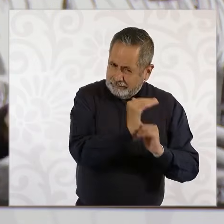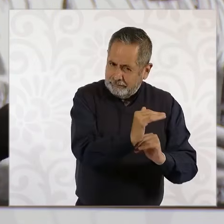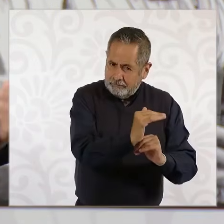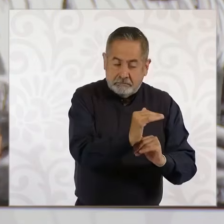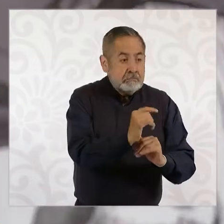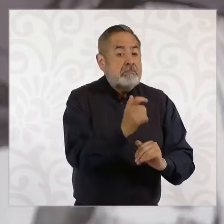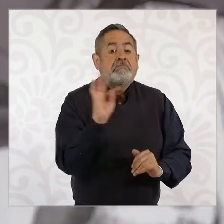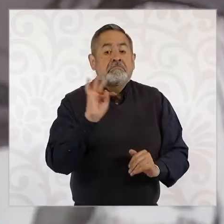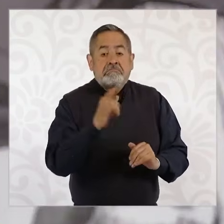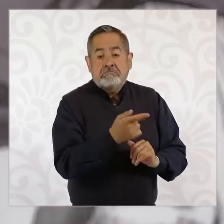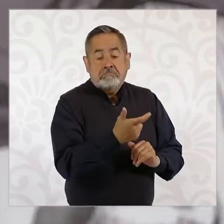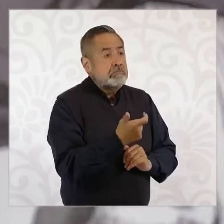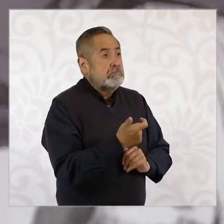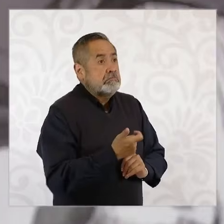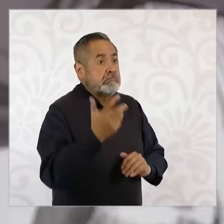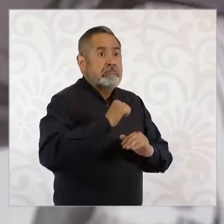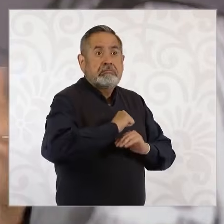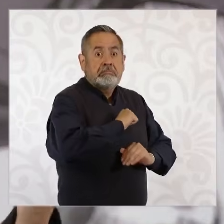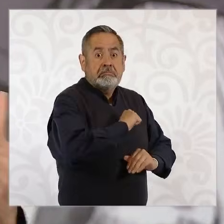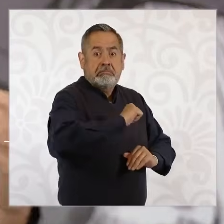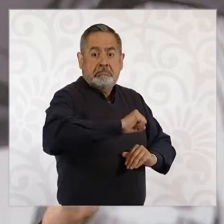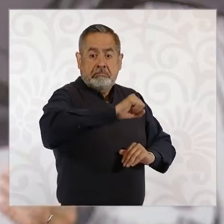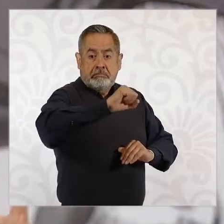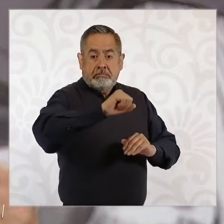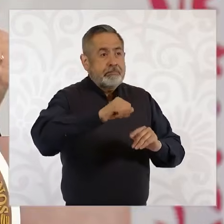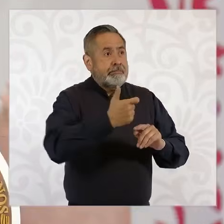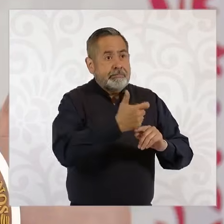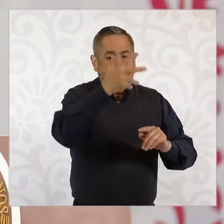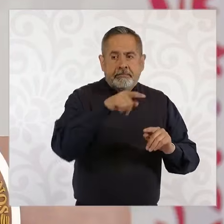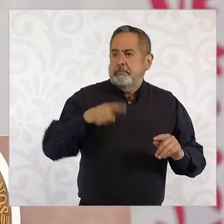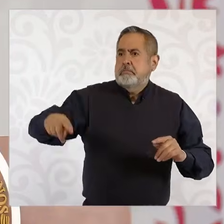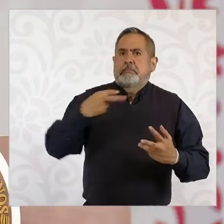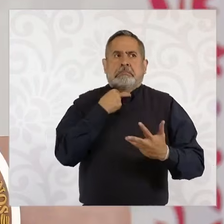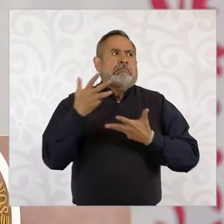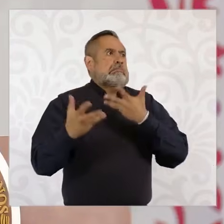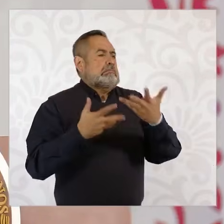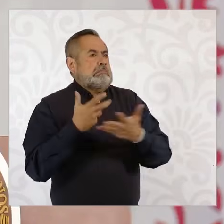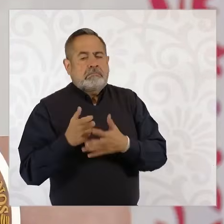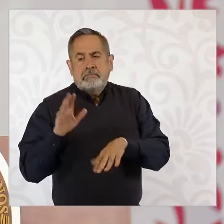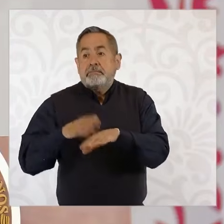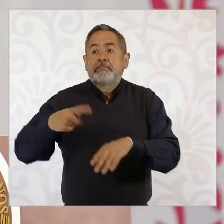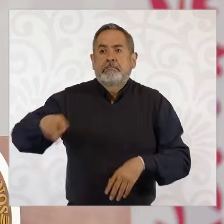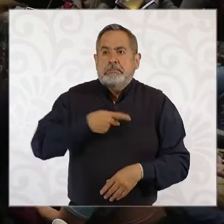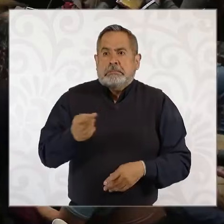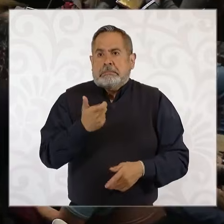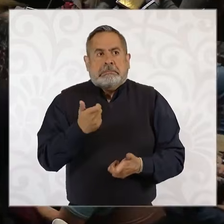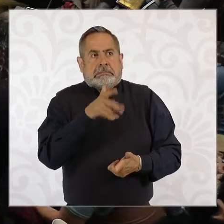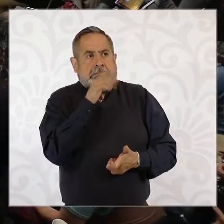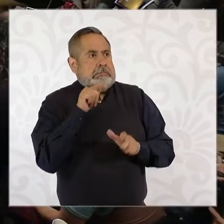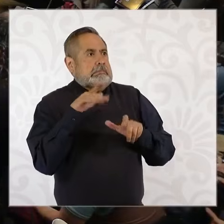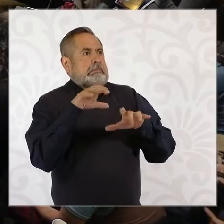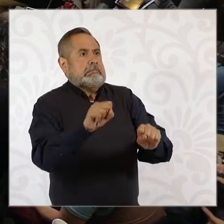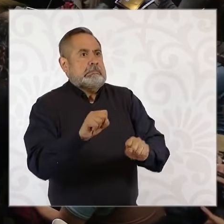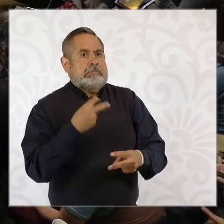afecta mucho a los que menos tienen, a todo el país, a la economía, pero afecta mucho a los que menos tienen. Entonces, una